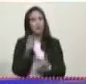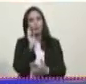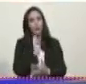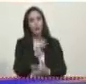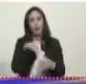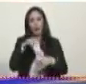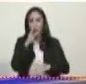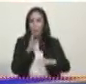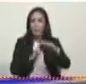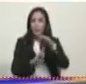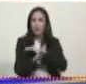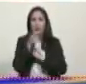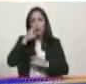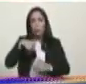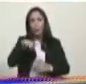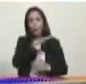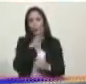Venezuela.